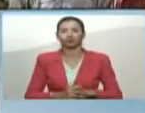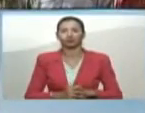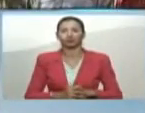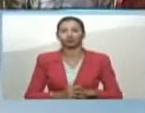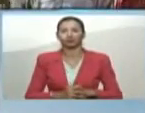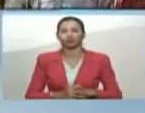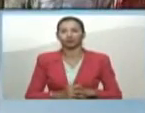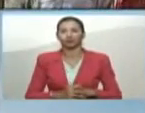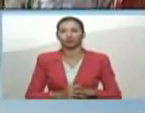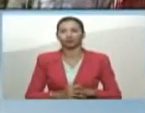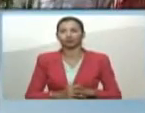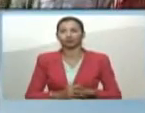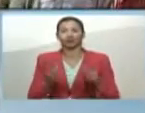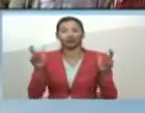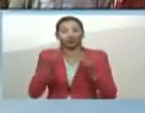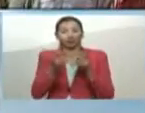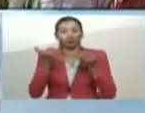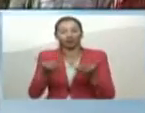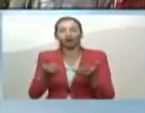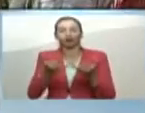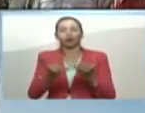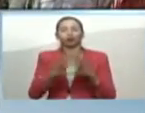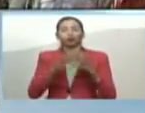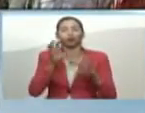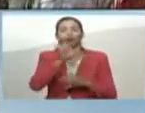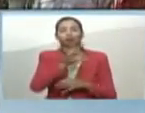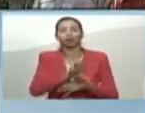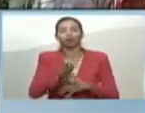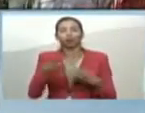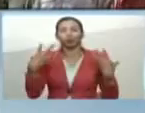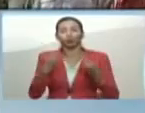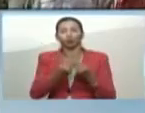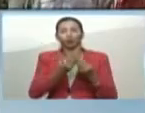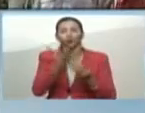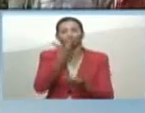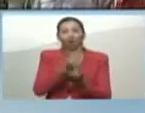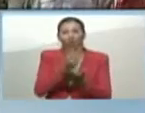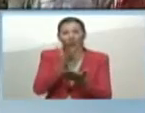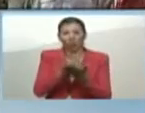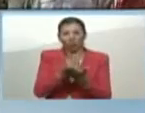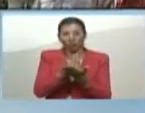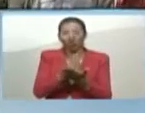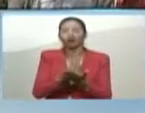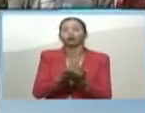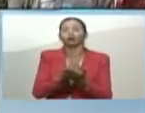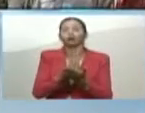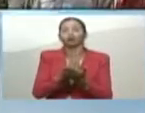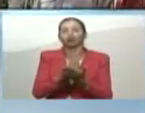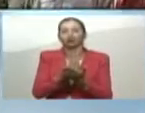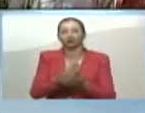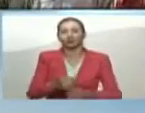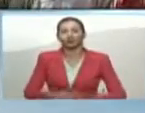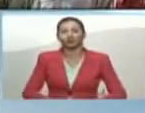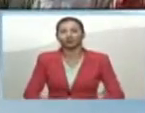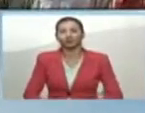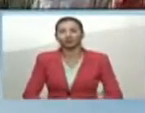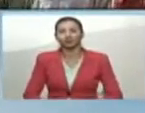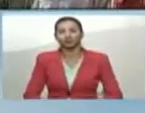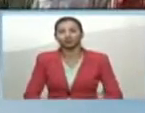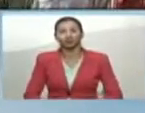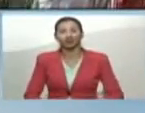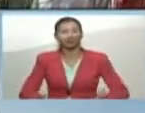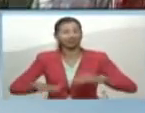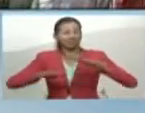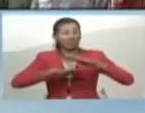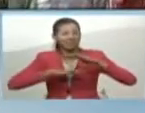ya a reunirnos para que todos los estados, junto a la comuna también, junto a la comuna, porque es la